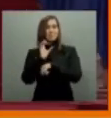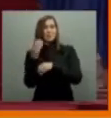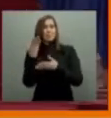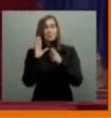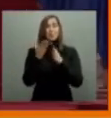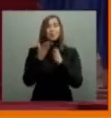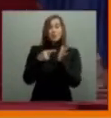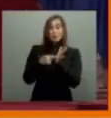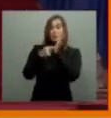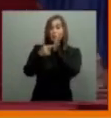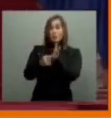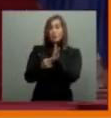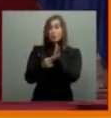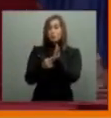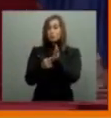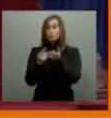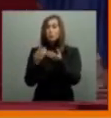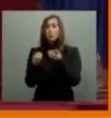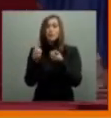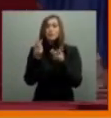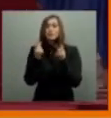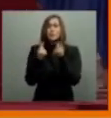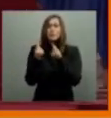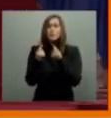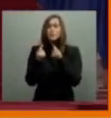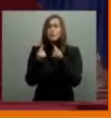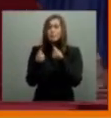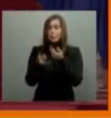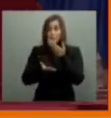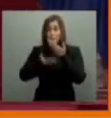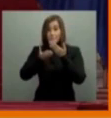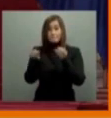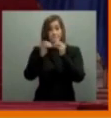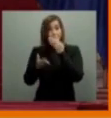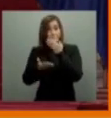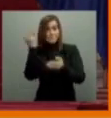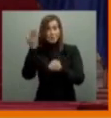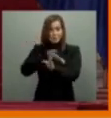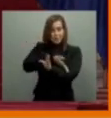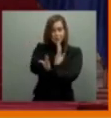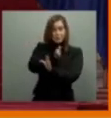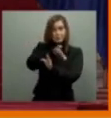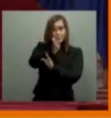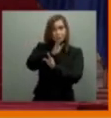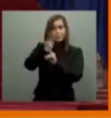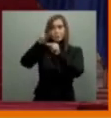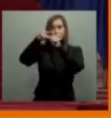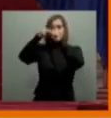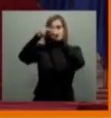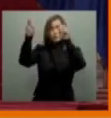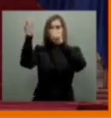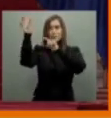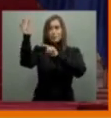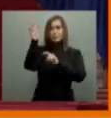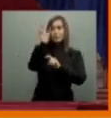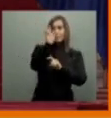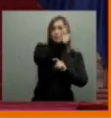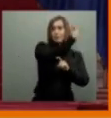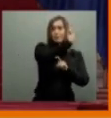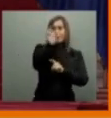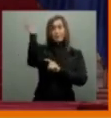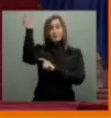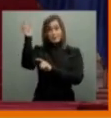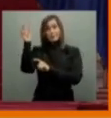pero el uso de la palabra por parte del presidente debe ser regulada hacia adentro es decir